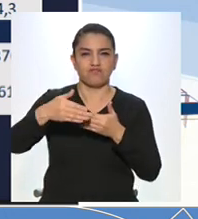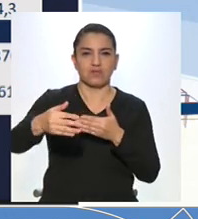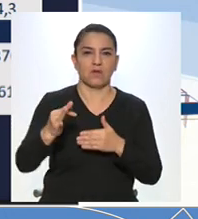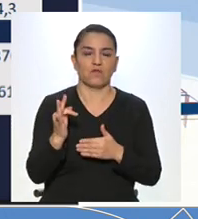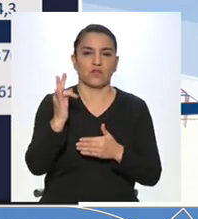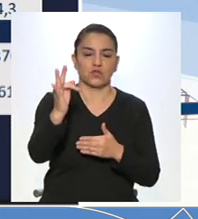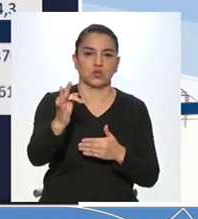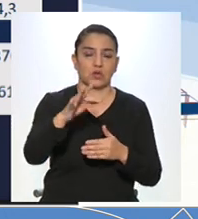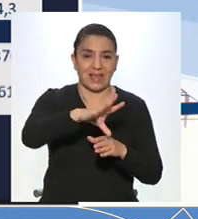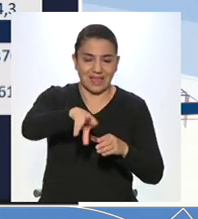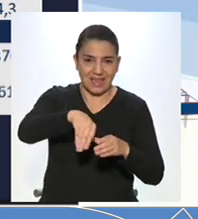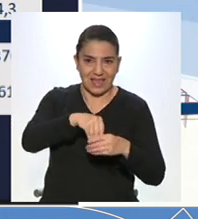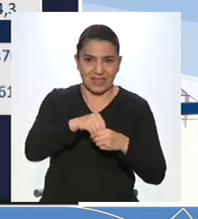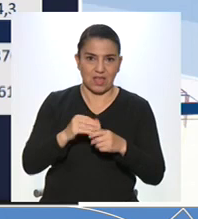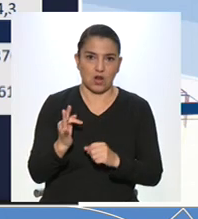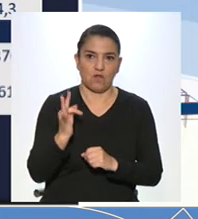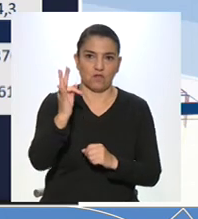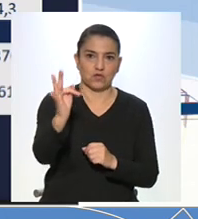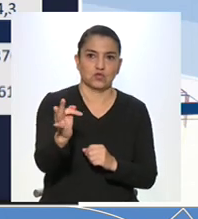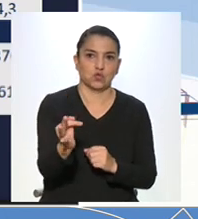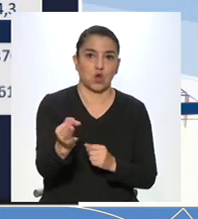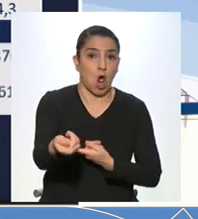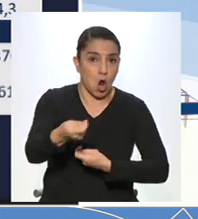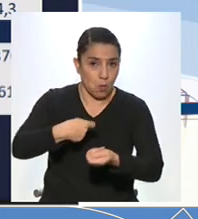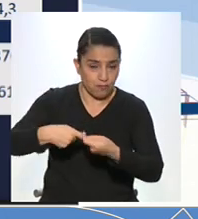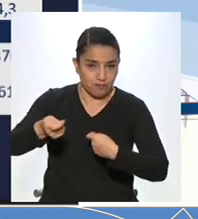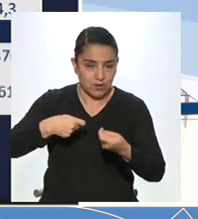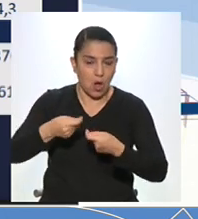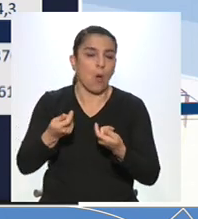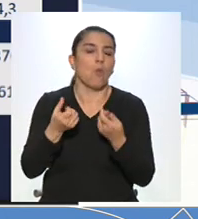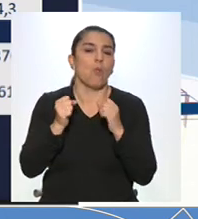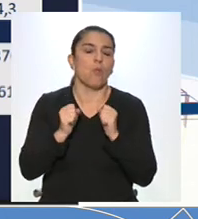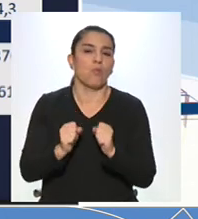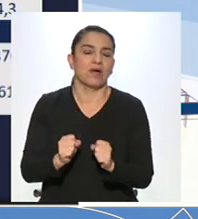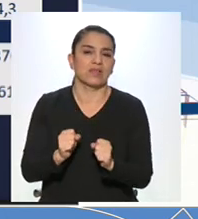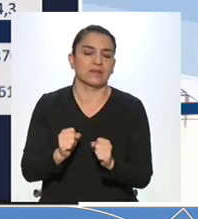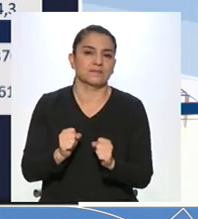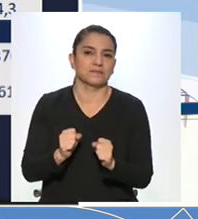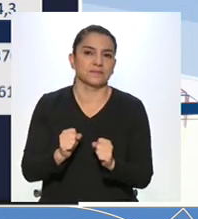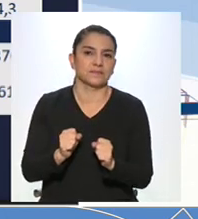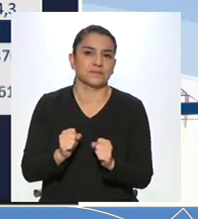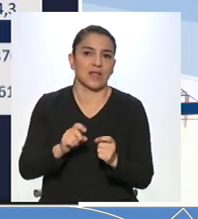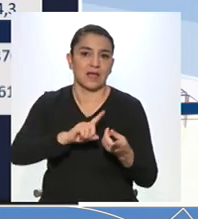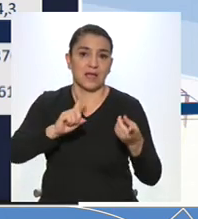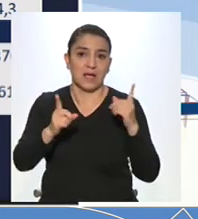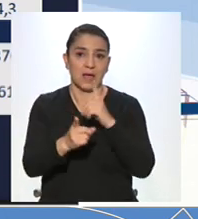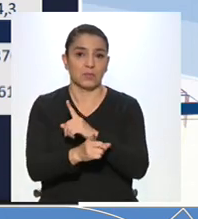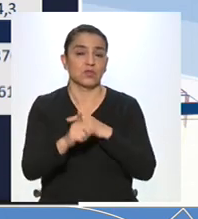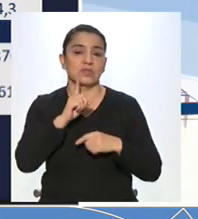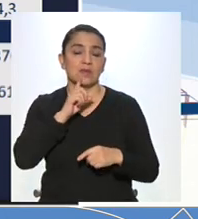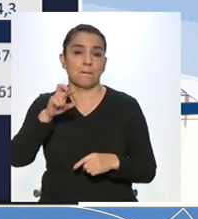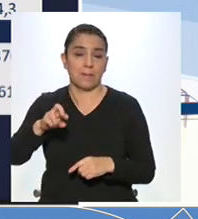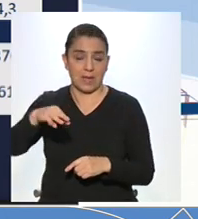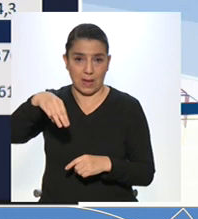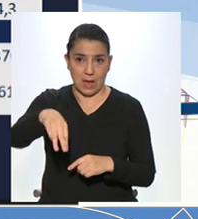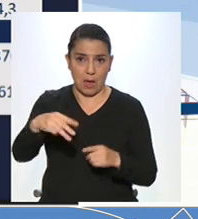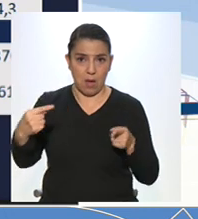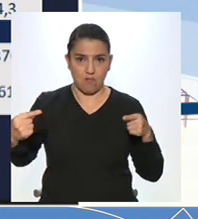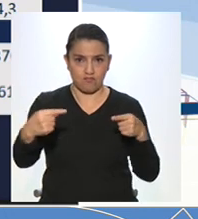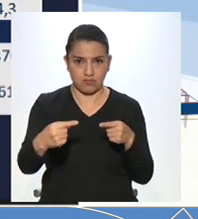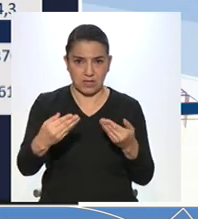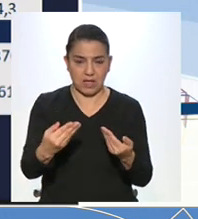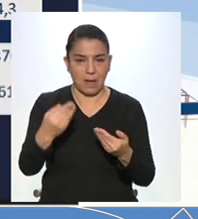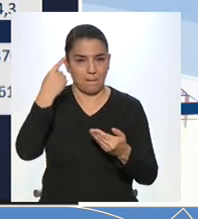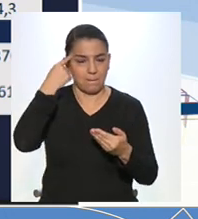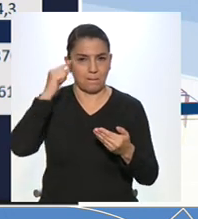escenarios en que la evolución futura del consumo podría dar paso a trayectorias que llevaran la TPM en direcciones opuestas entre sí, pero ubicándola dentro de